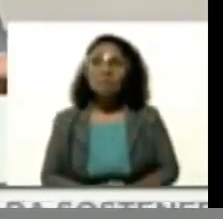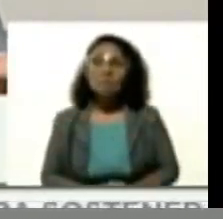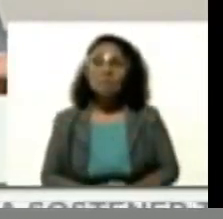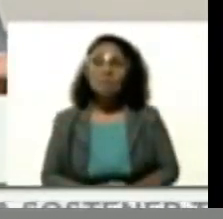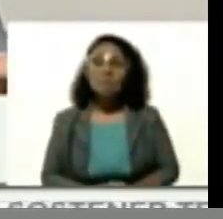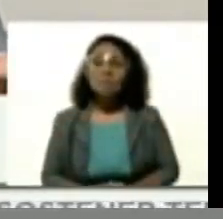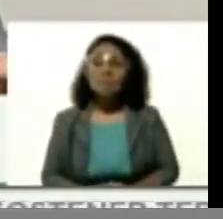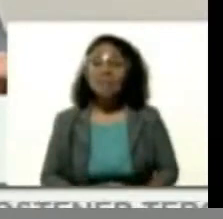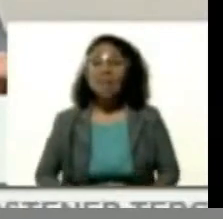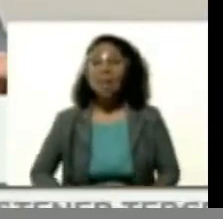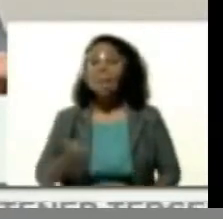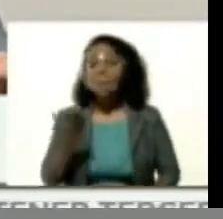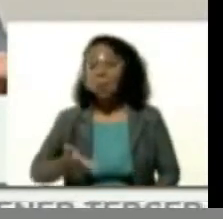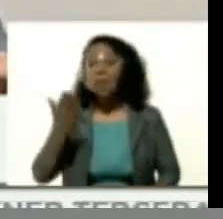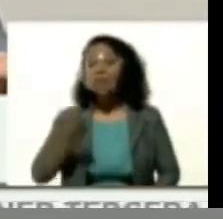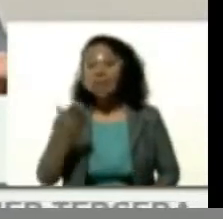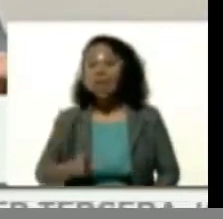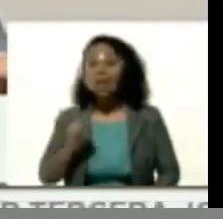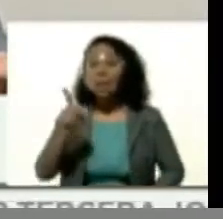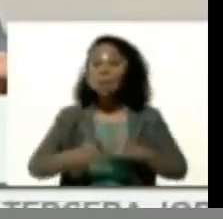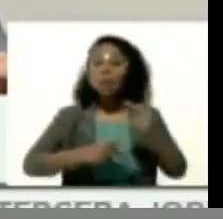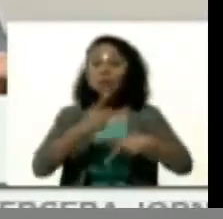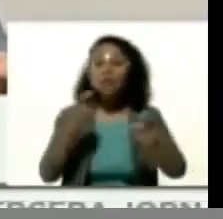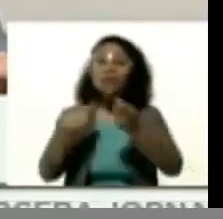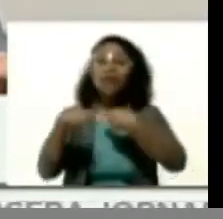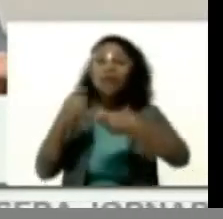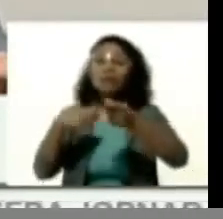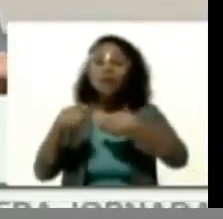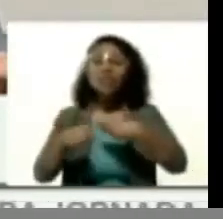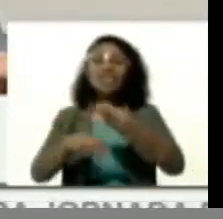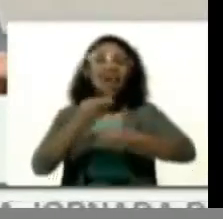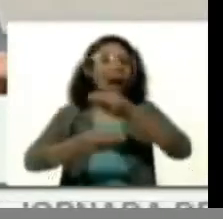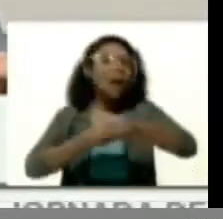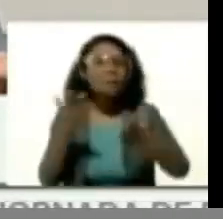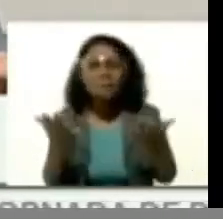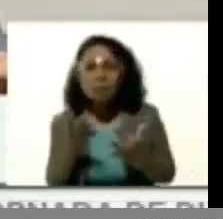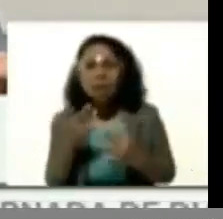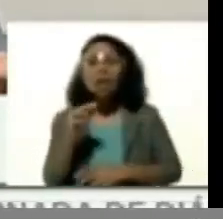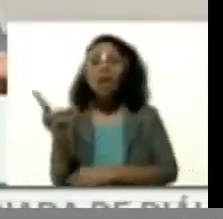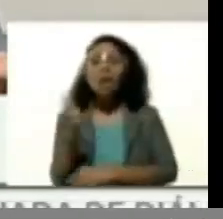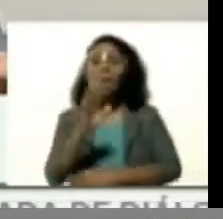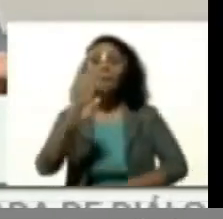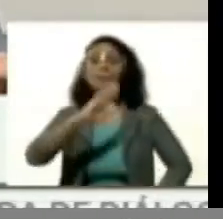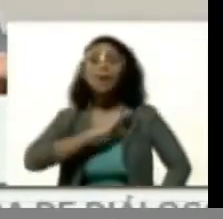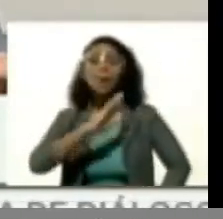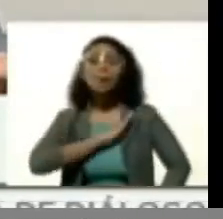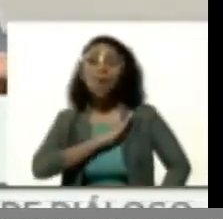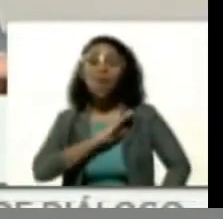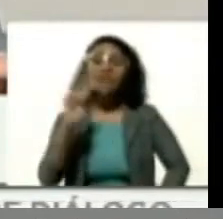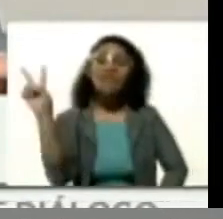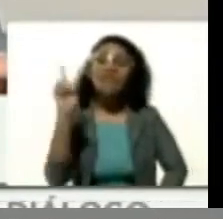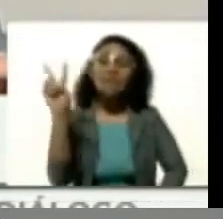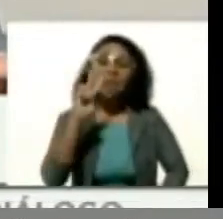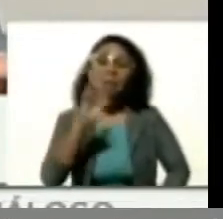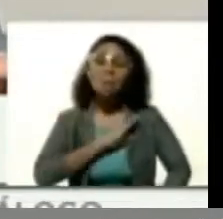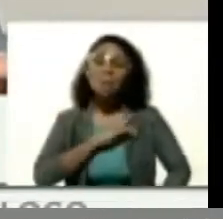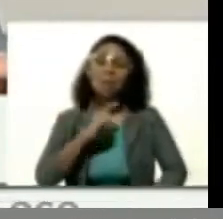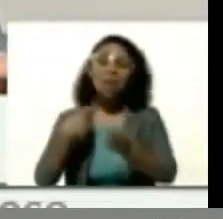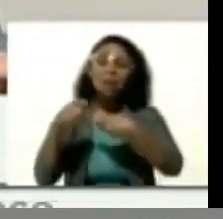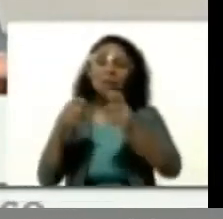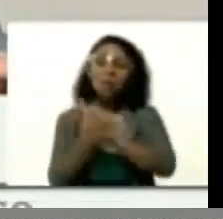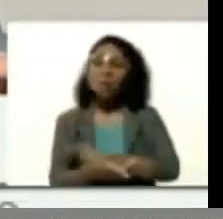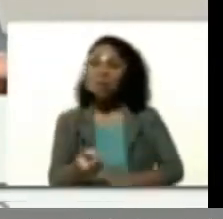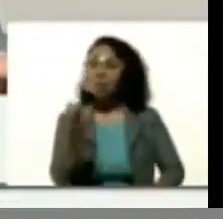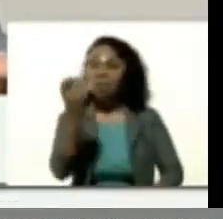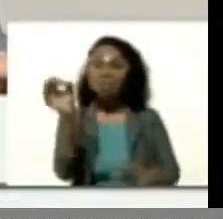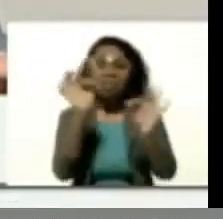Es fundamental que este proceso de negociación sea entre los propios venezolanos, sin